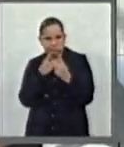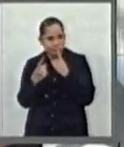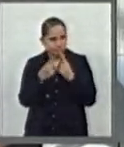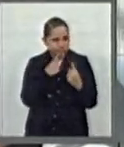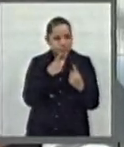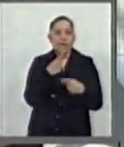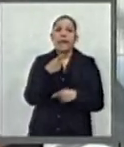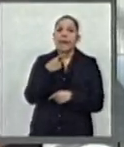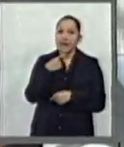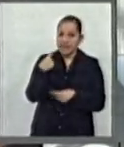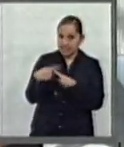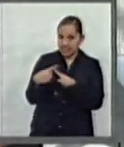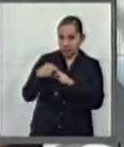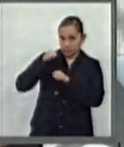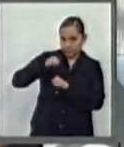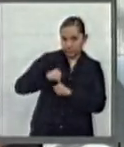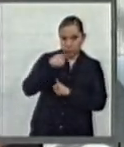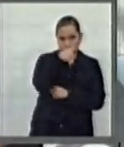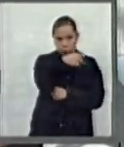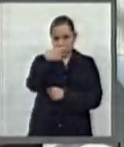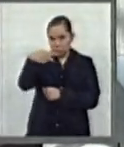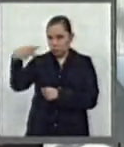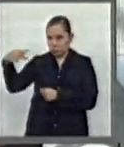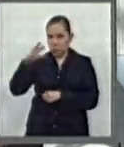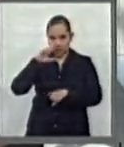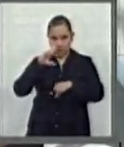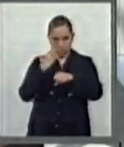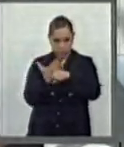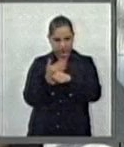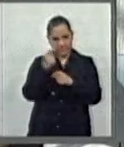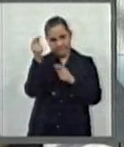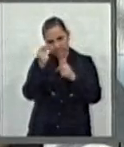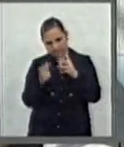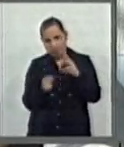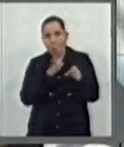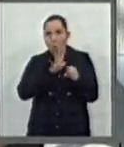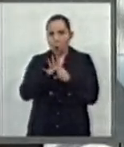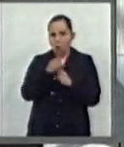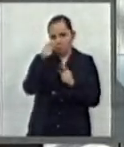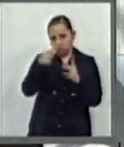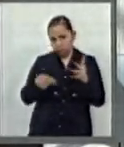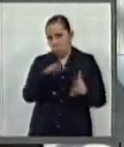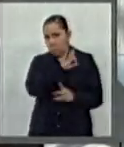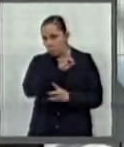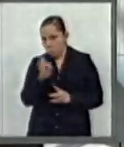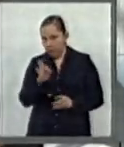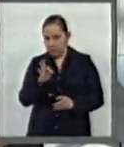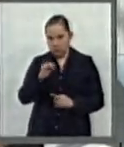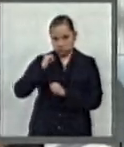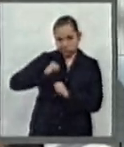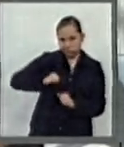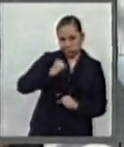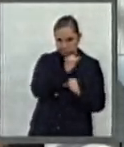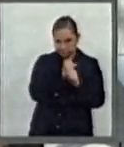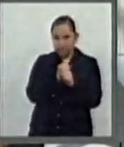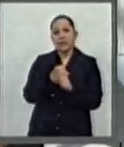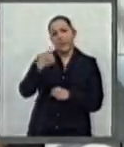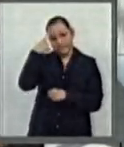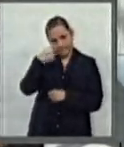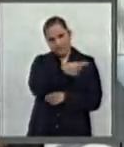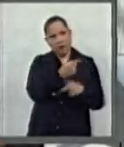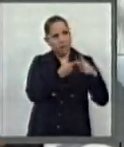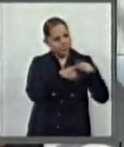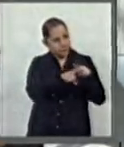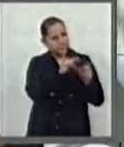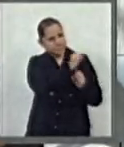uso de sus respectivas facultades, atribuciones y competencias, realicen las investigaciones sobre